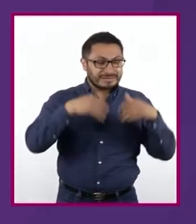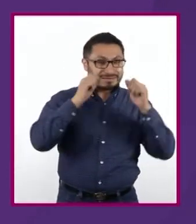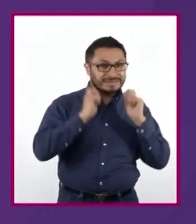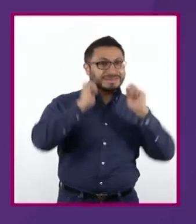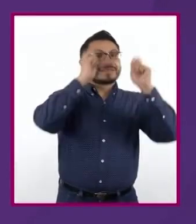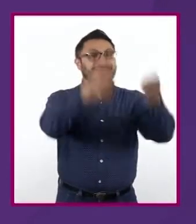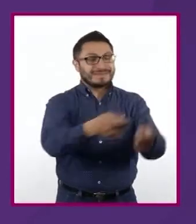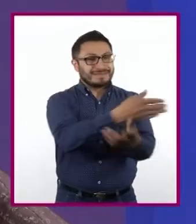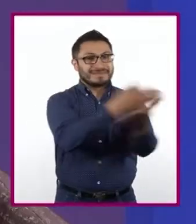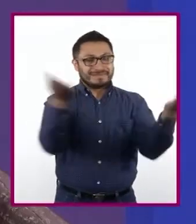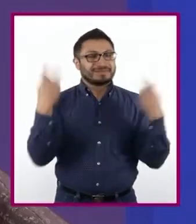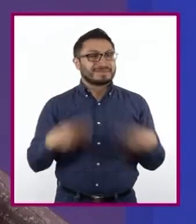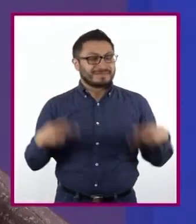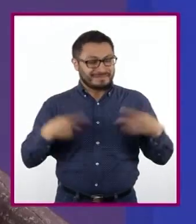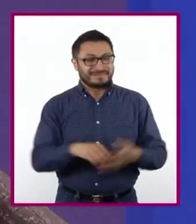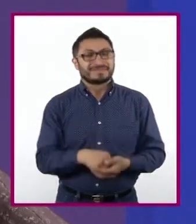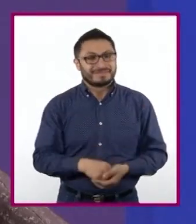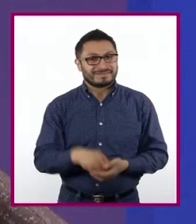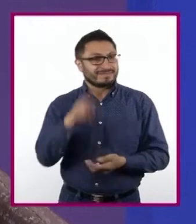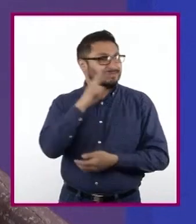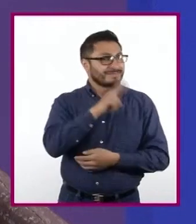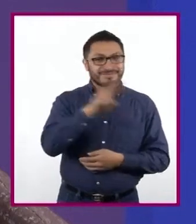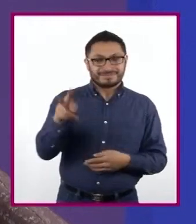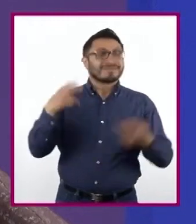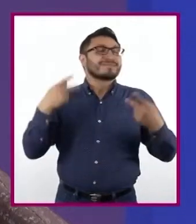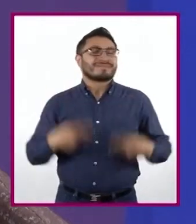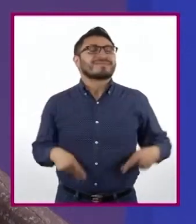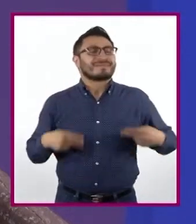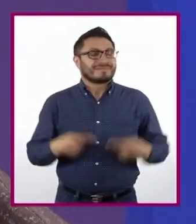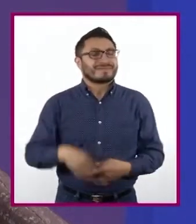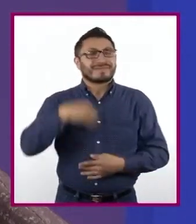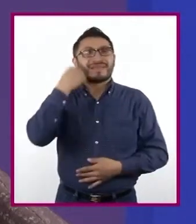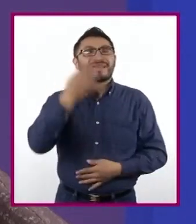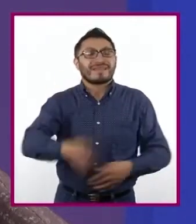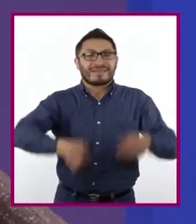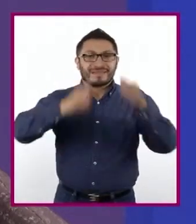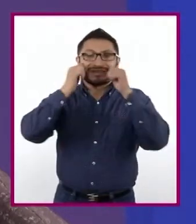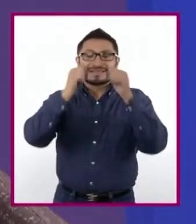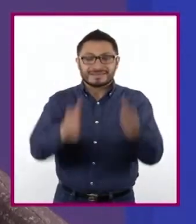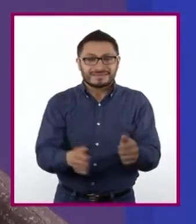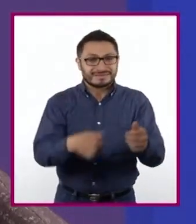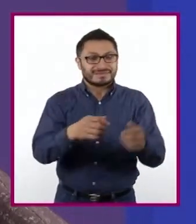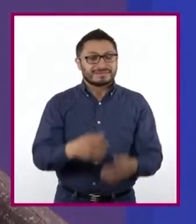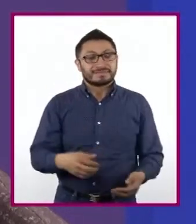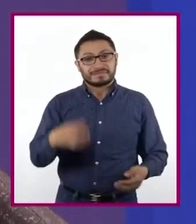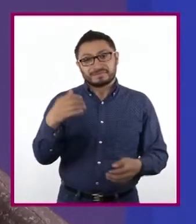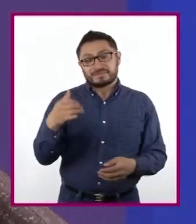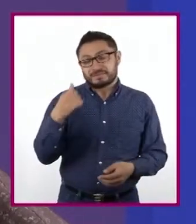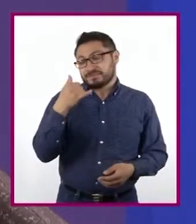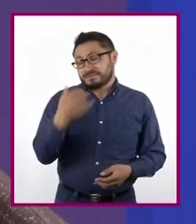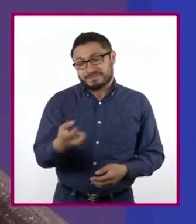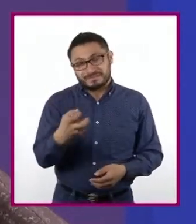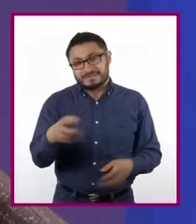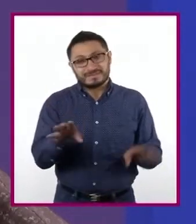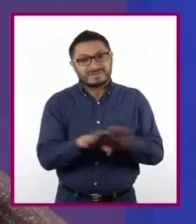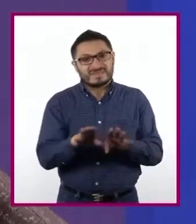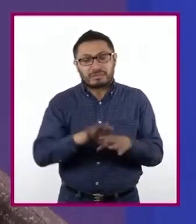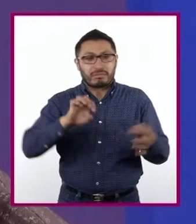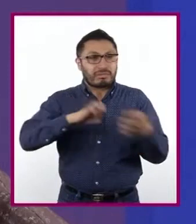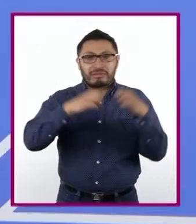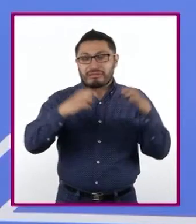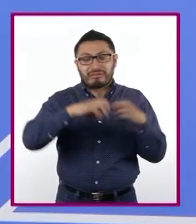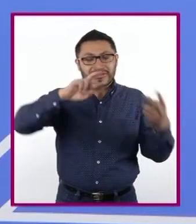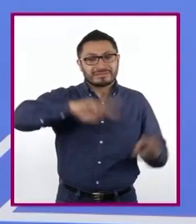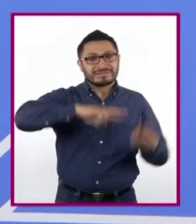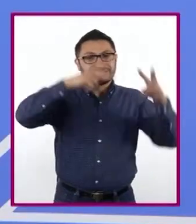o panelistas, verlos como personas que desean escuchar y se mueven de ese papel de enemigos